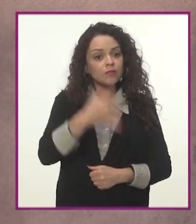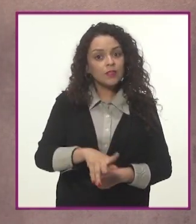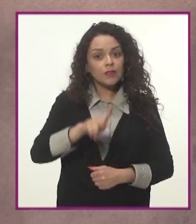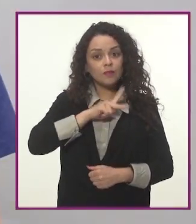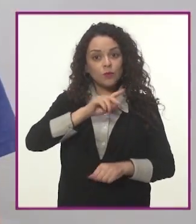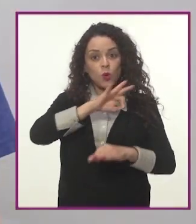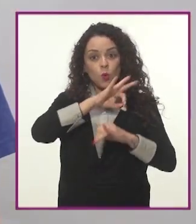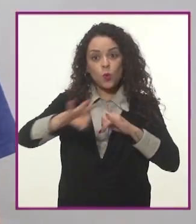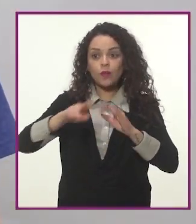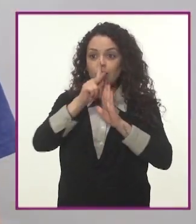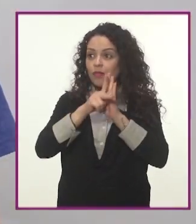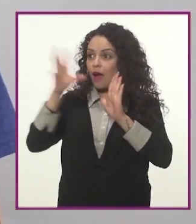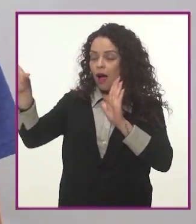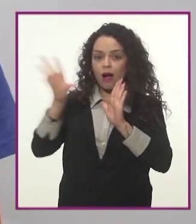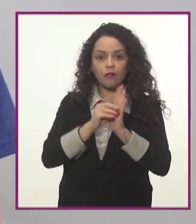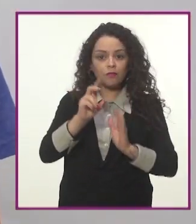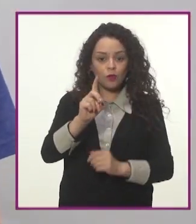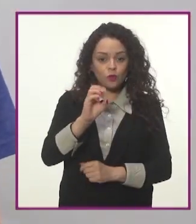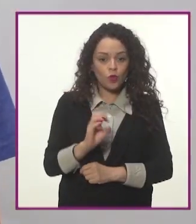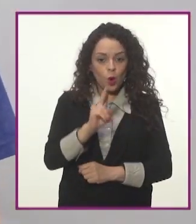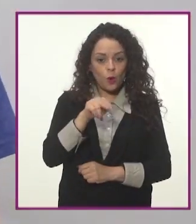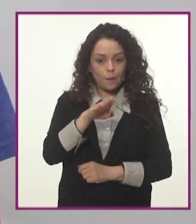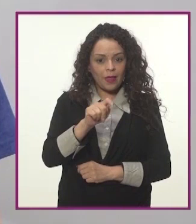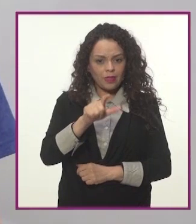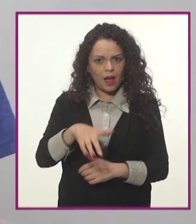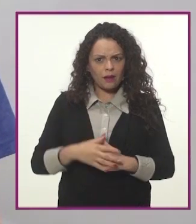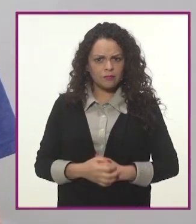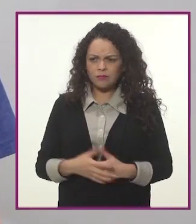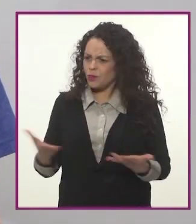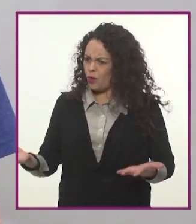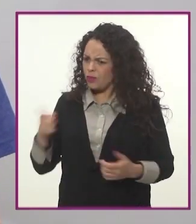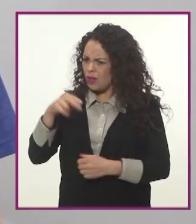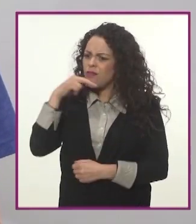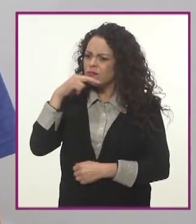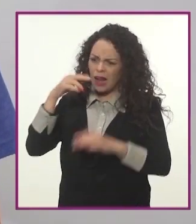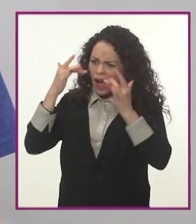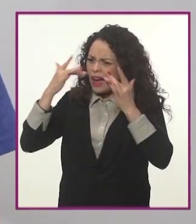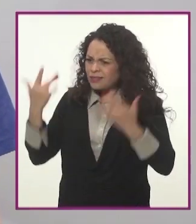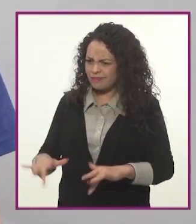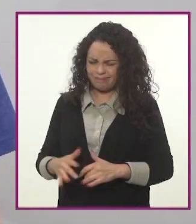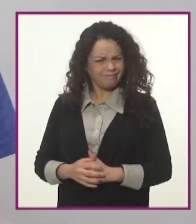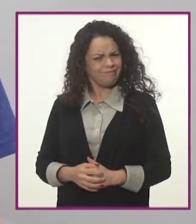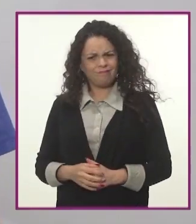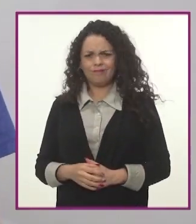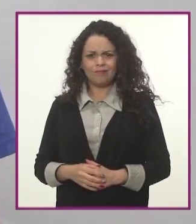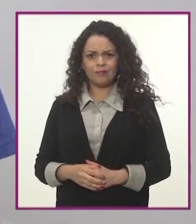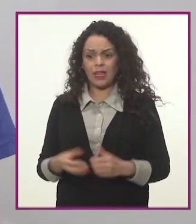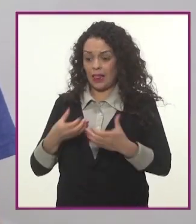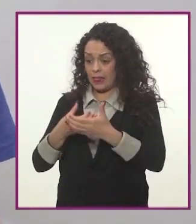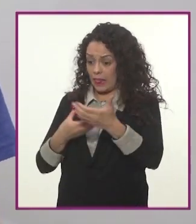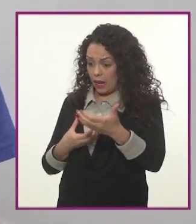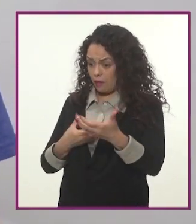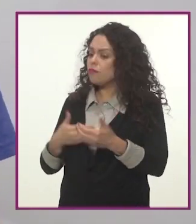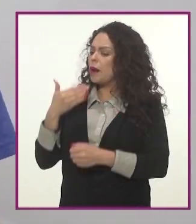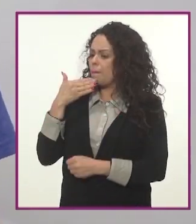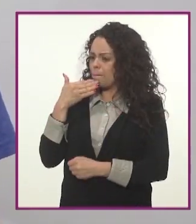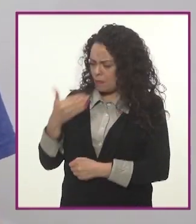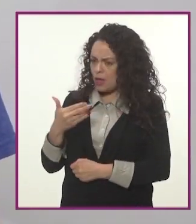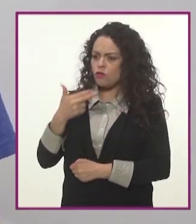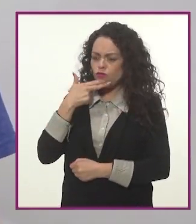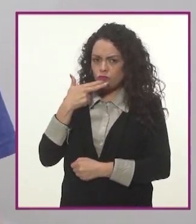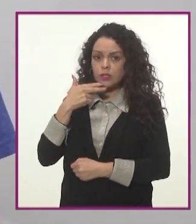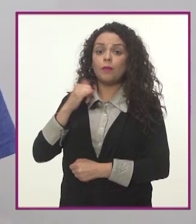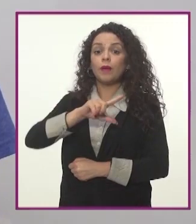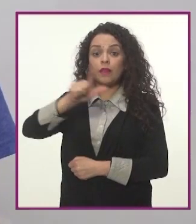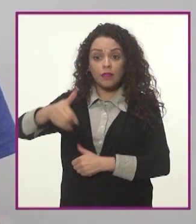documental? Oye, no te des por vencido tan rápido. Eso de editar con el teléfono está muy bien. Y de hecho, más